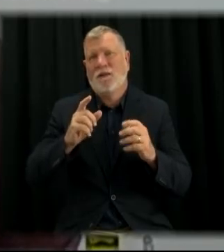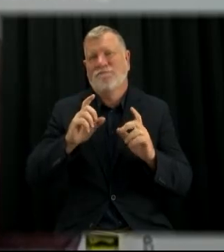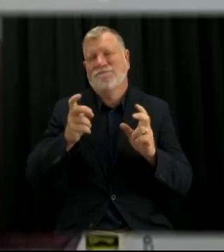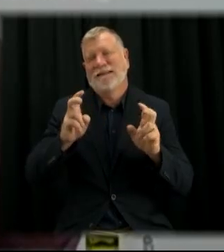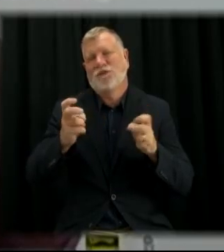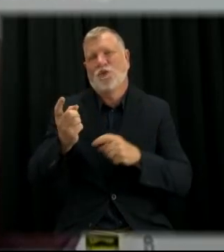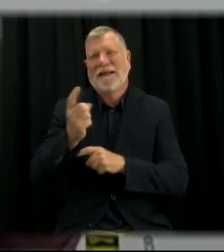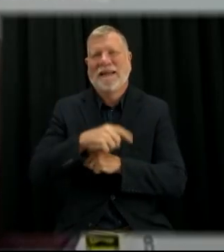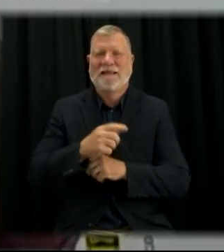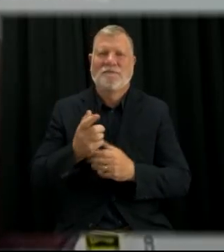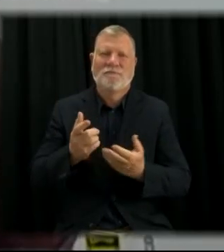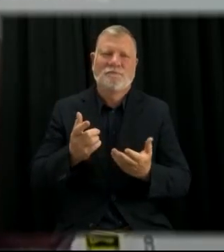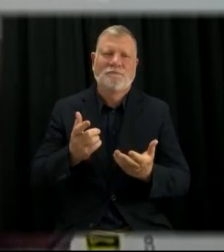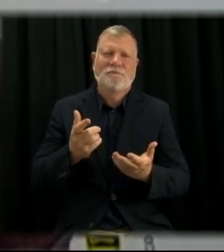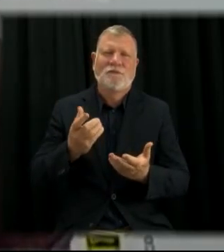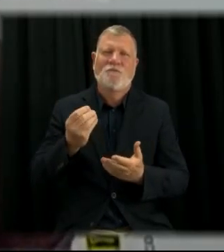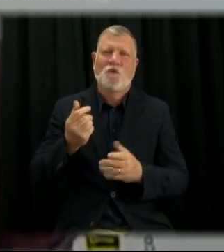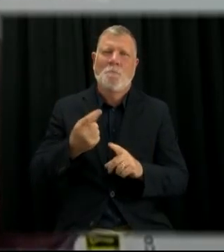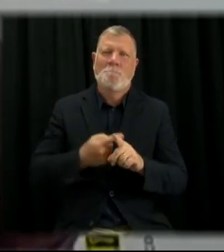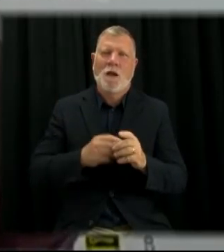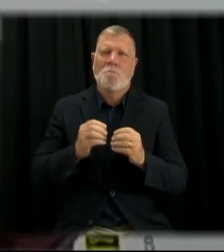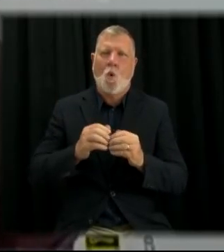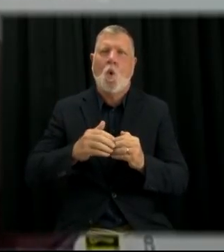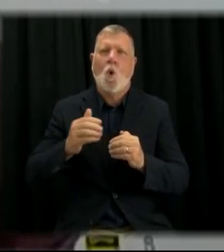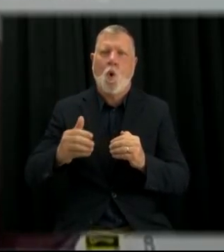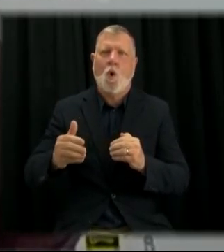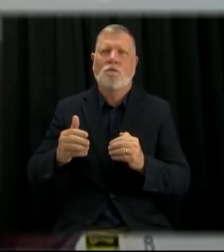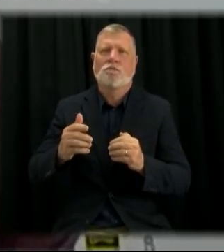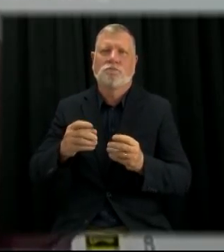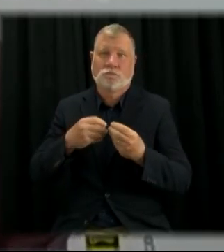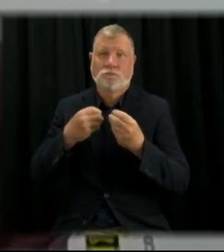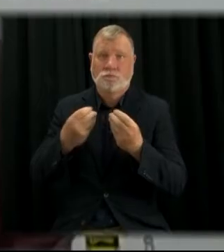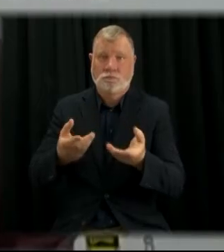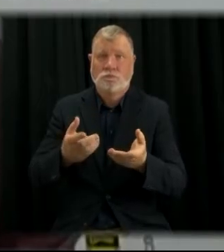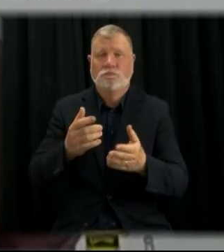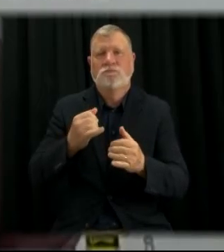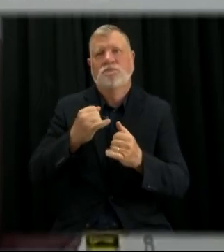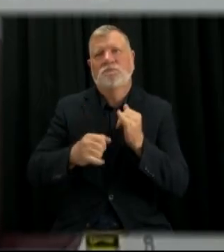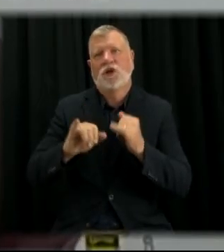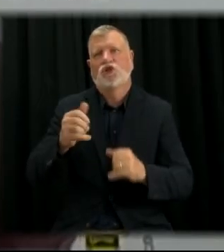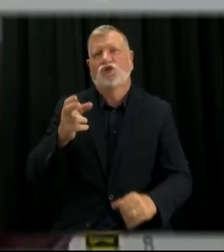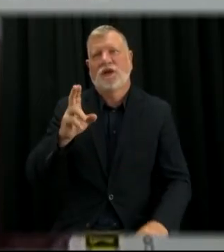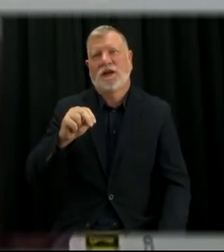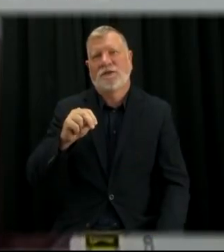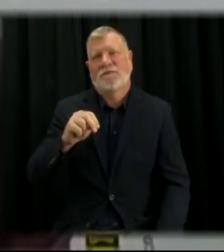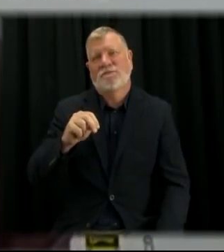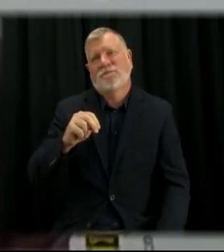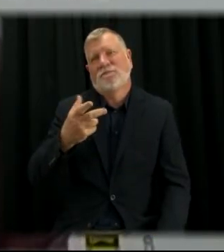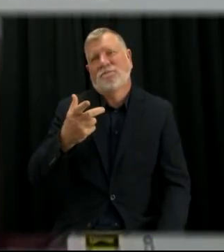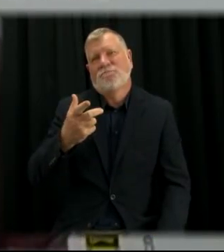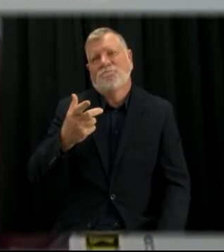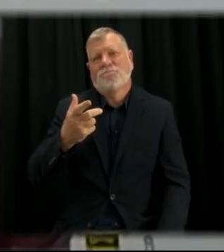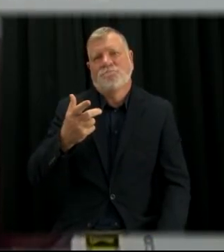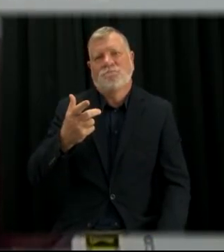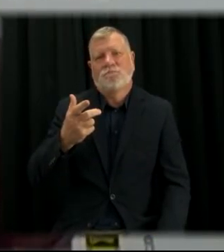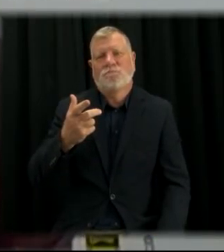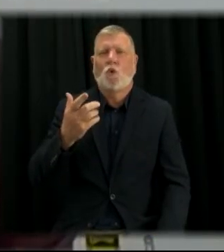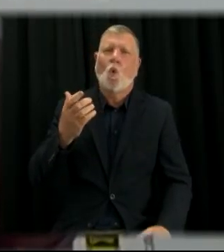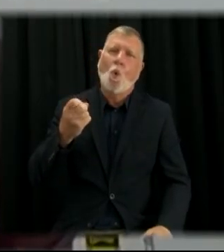hecho, diríamos que la fecha sería algunos meses de más, quizás para finales de